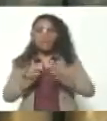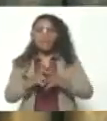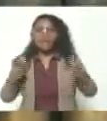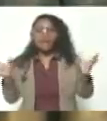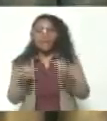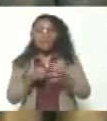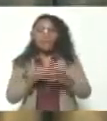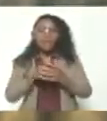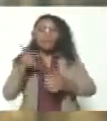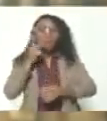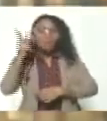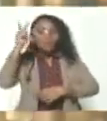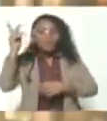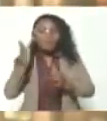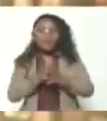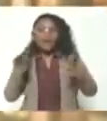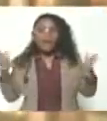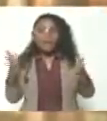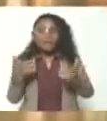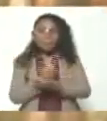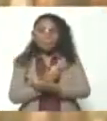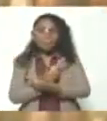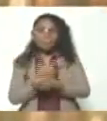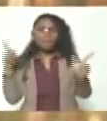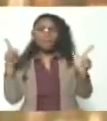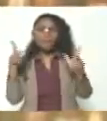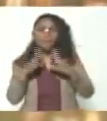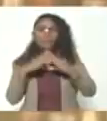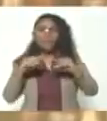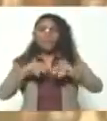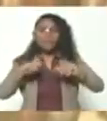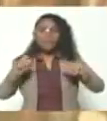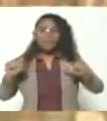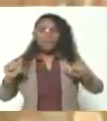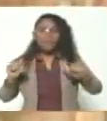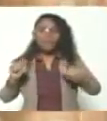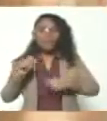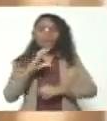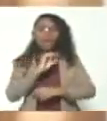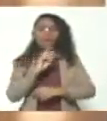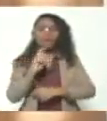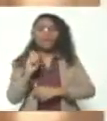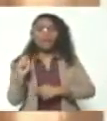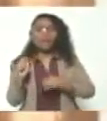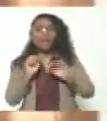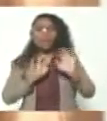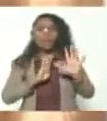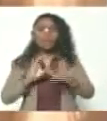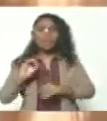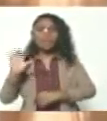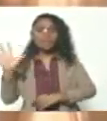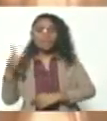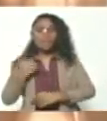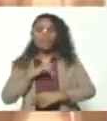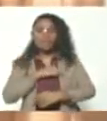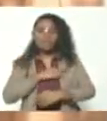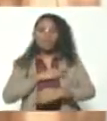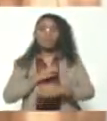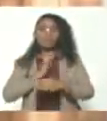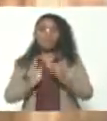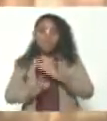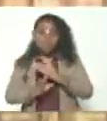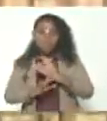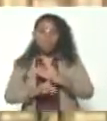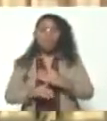Gran Cacique Guaycaipuro, que ha liberado todo el territorio de la Cota 905, y vamos tras ellos, vamos tras